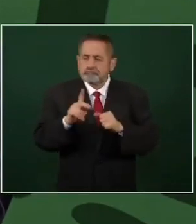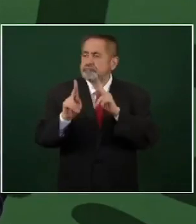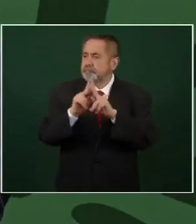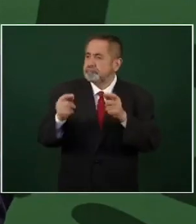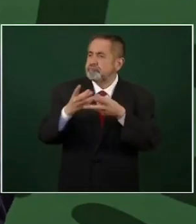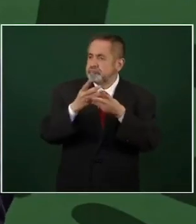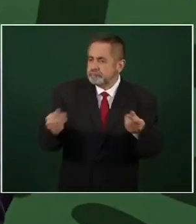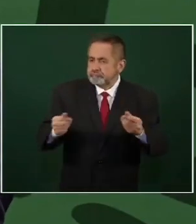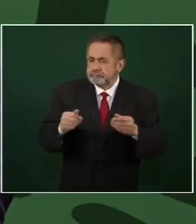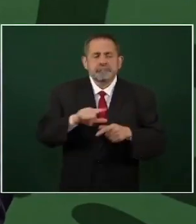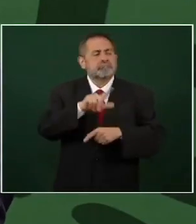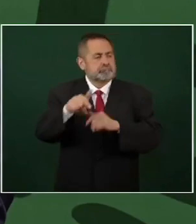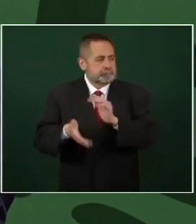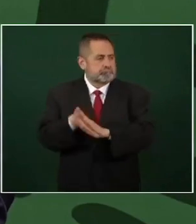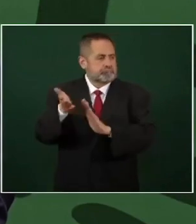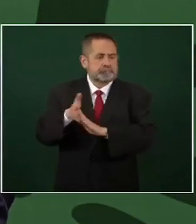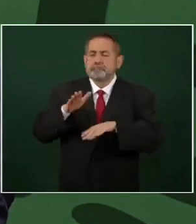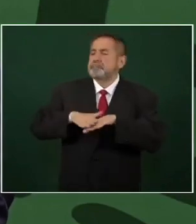agrario,